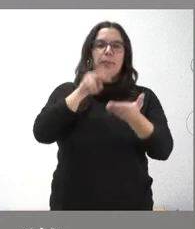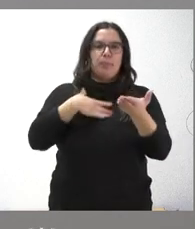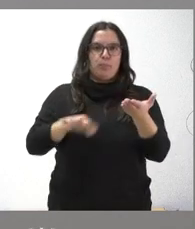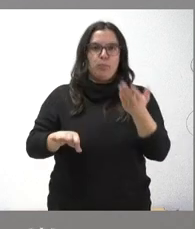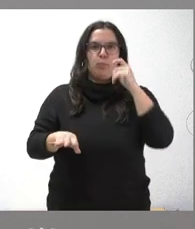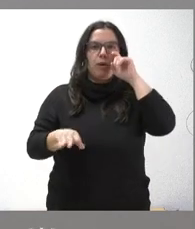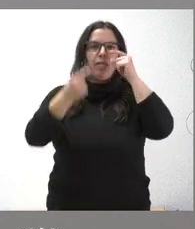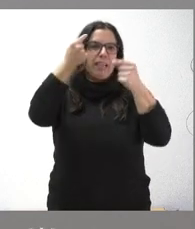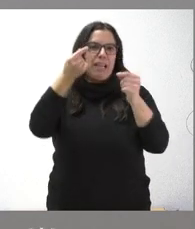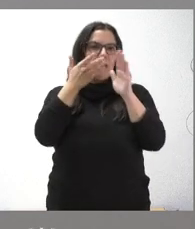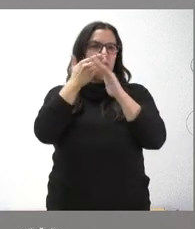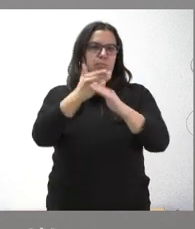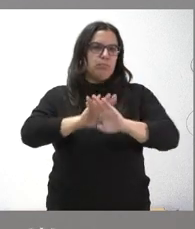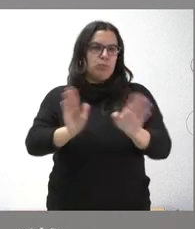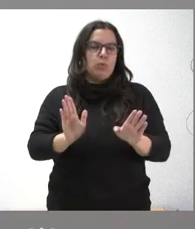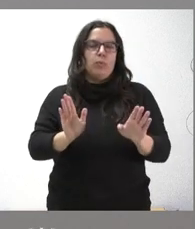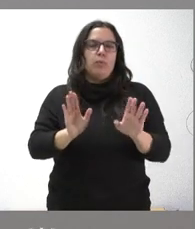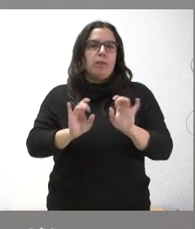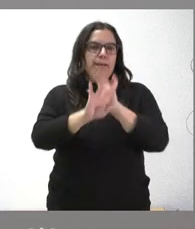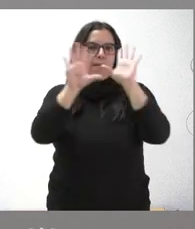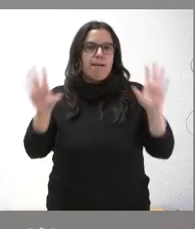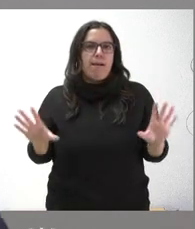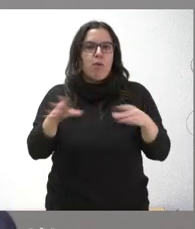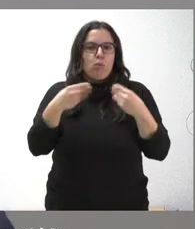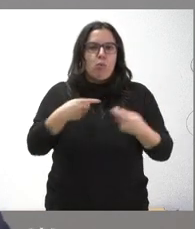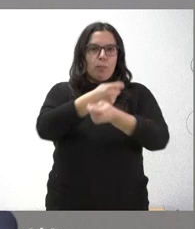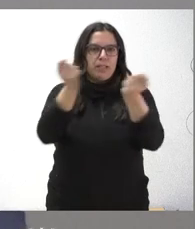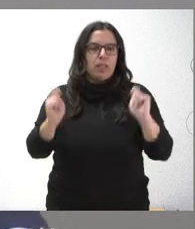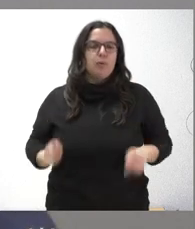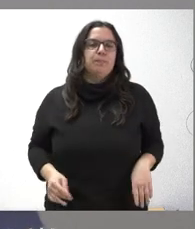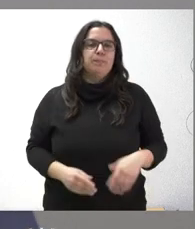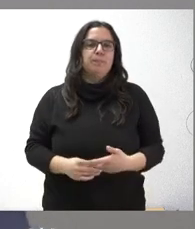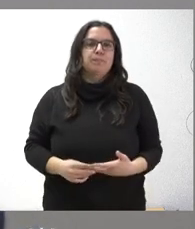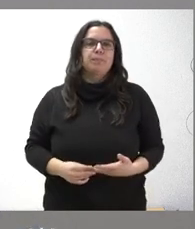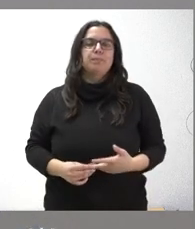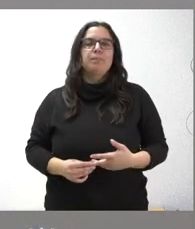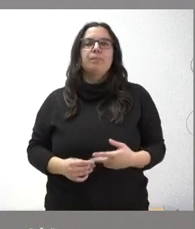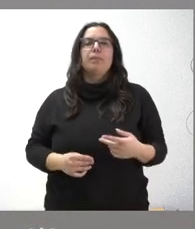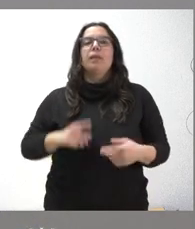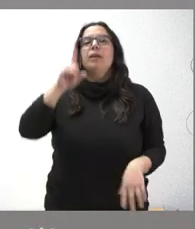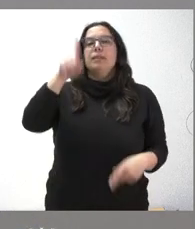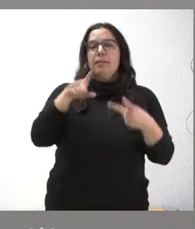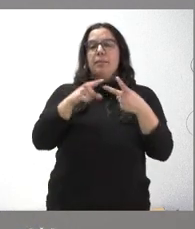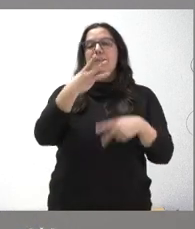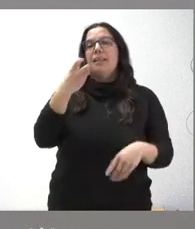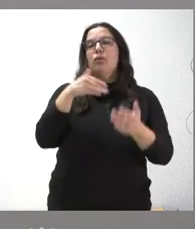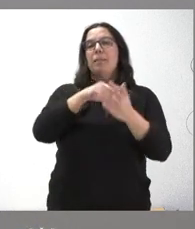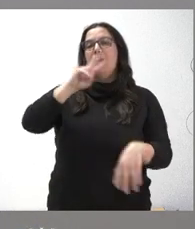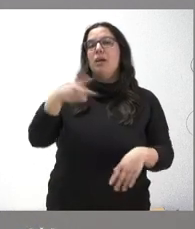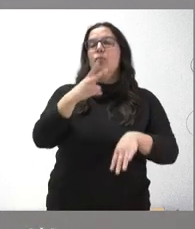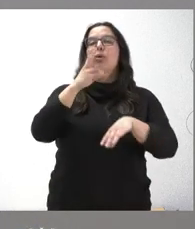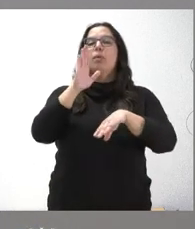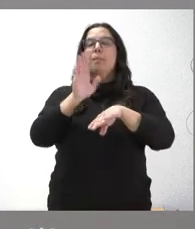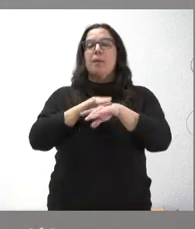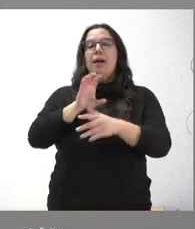suficientemente concreto ya en la documentación que disponen se aprueban además casi 300,000 eur para adoptar al